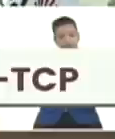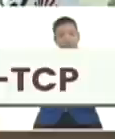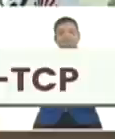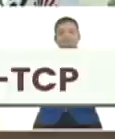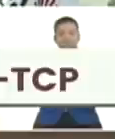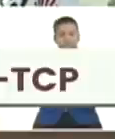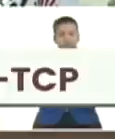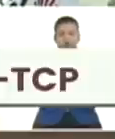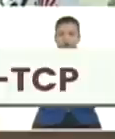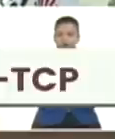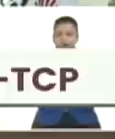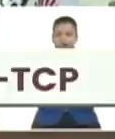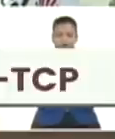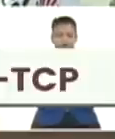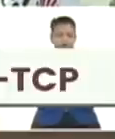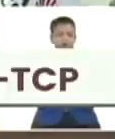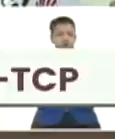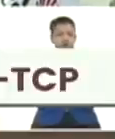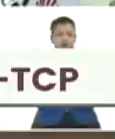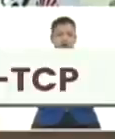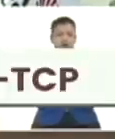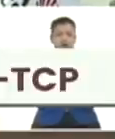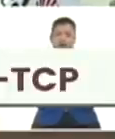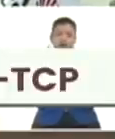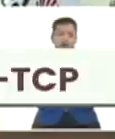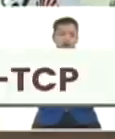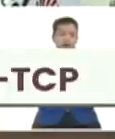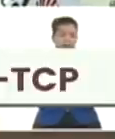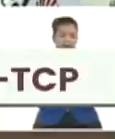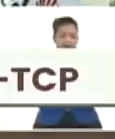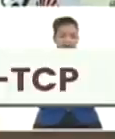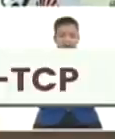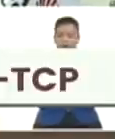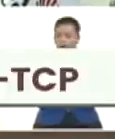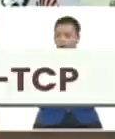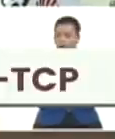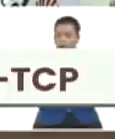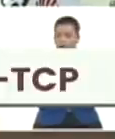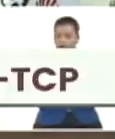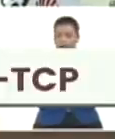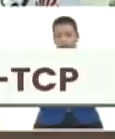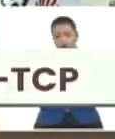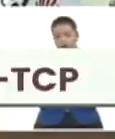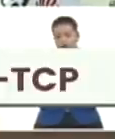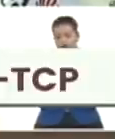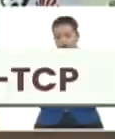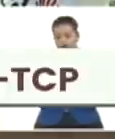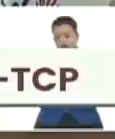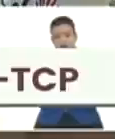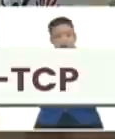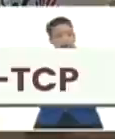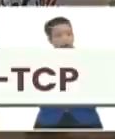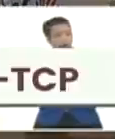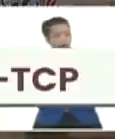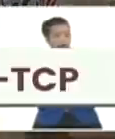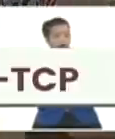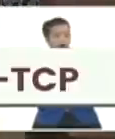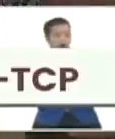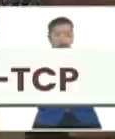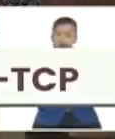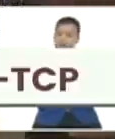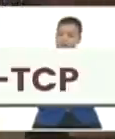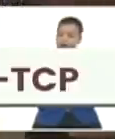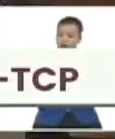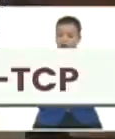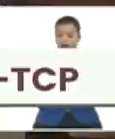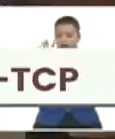posición asumida por gobiernos, actores sociales, organizaciones y pueblos hermanos de nuestro continente